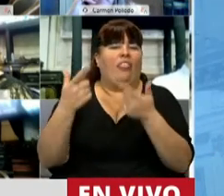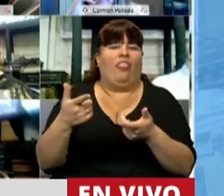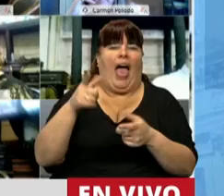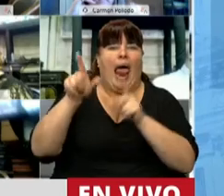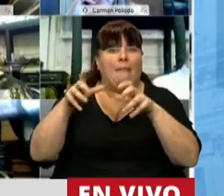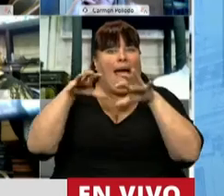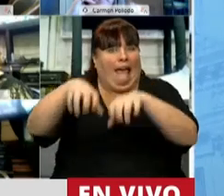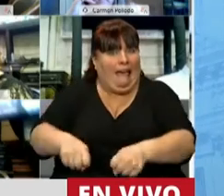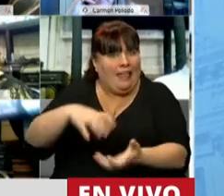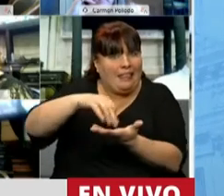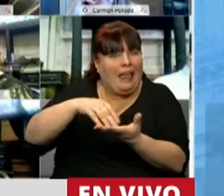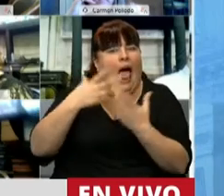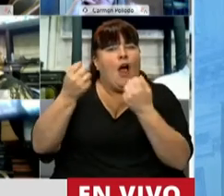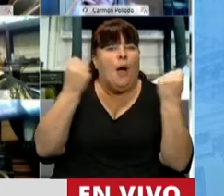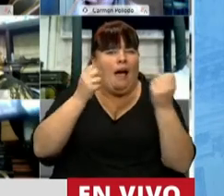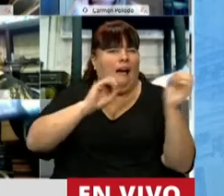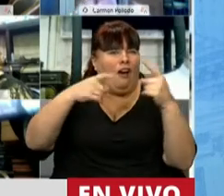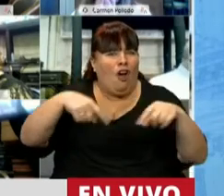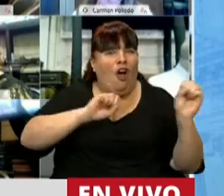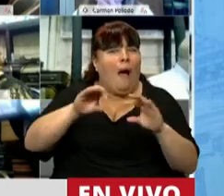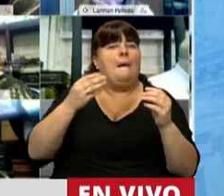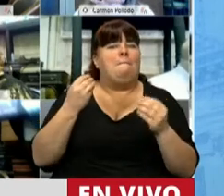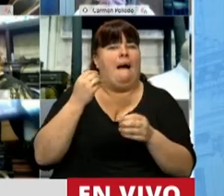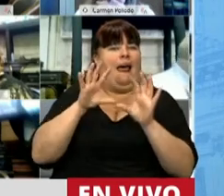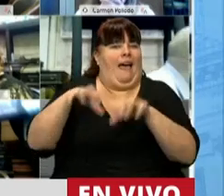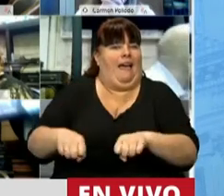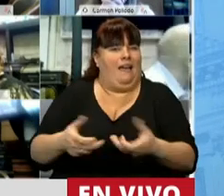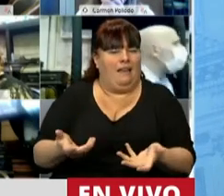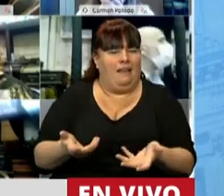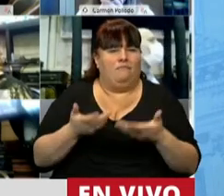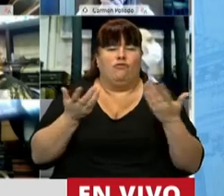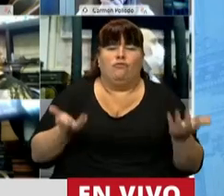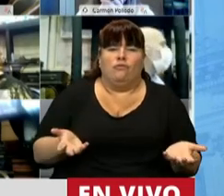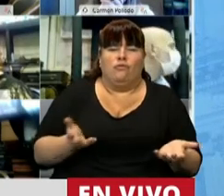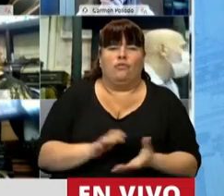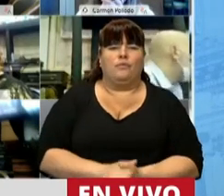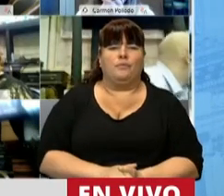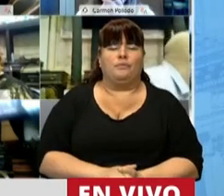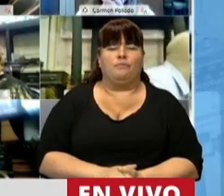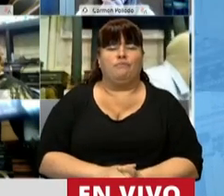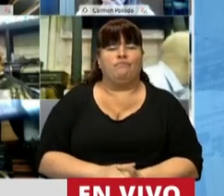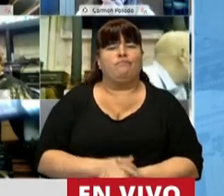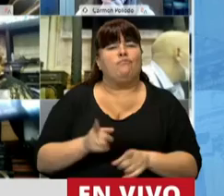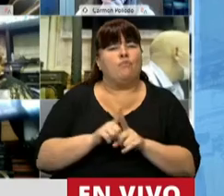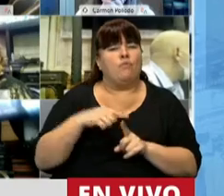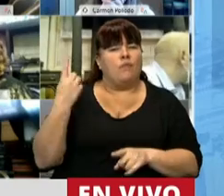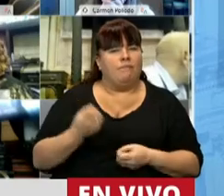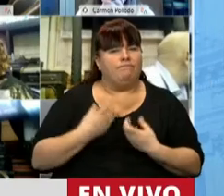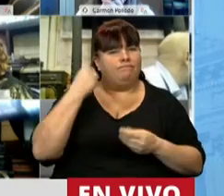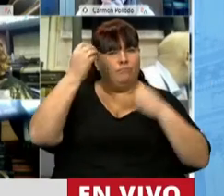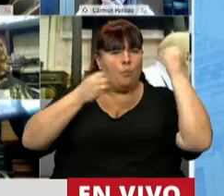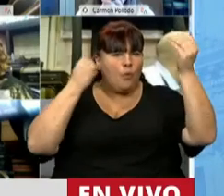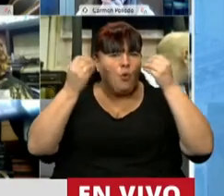los usurpadores la logística para poder actuar. Entonces, nos surge una preocupación, es